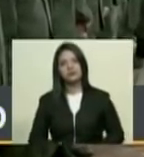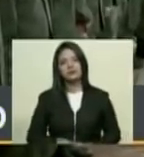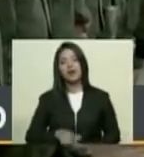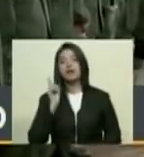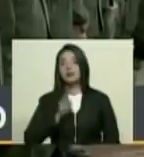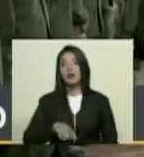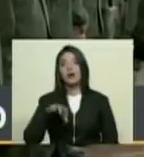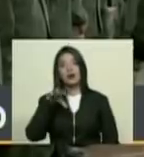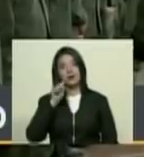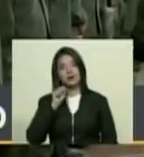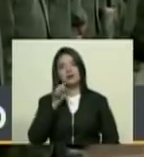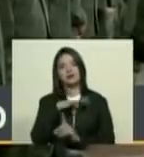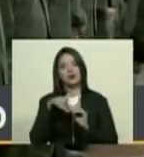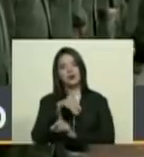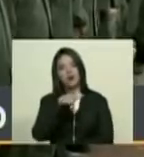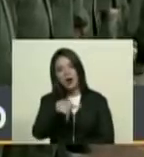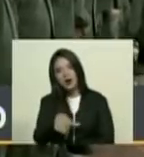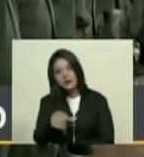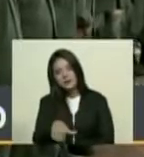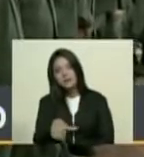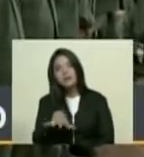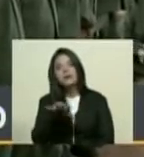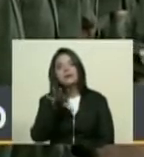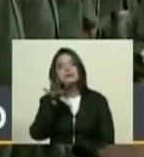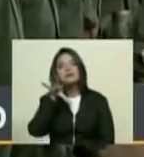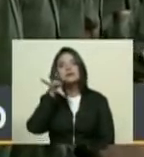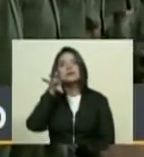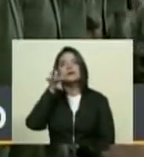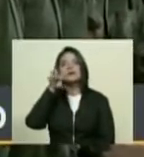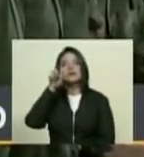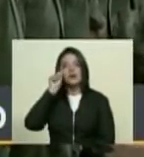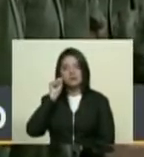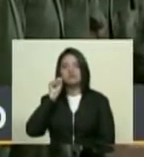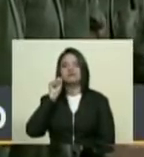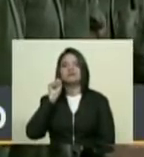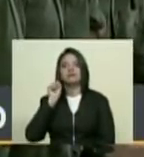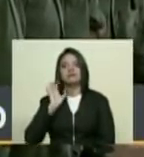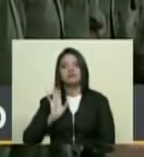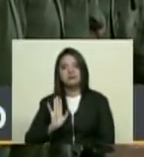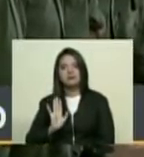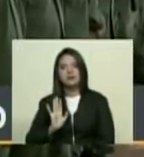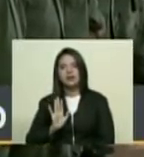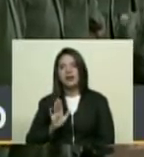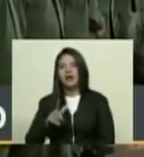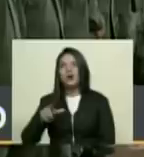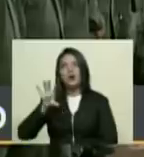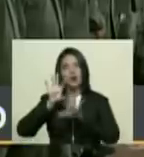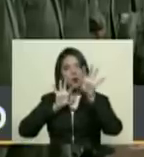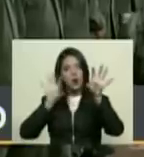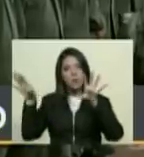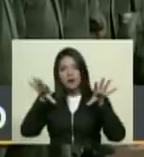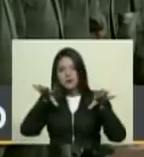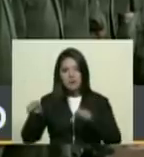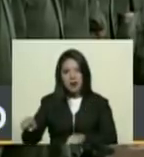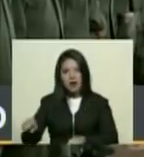comprender este fenómeno, comprenderlo bien. Los centros imperiales, Venezuela